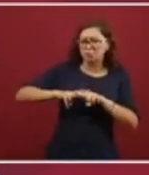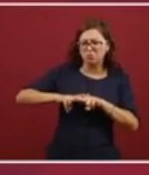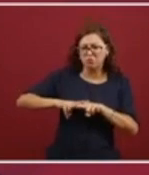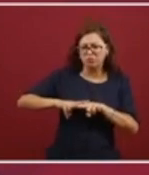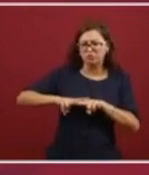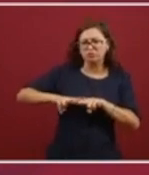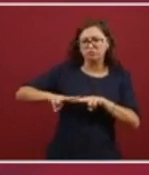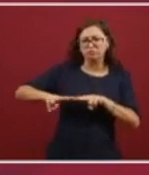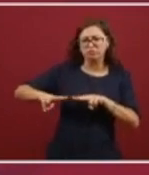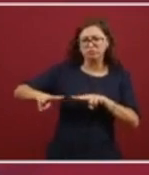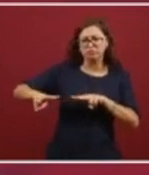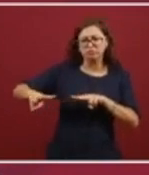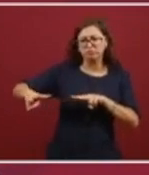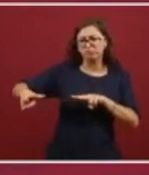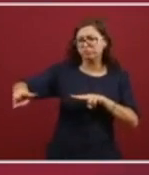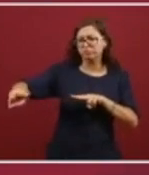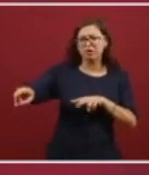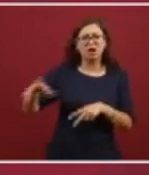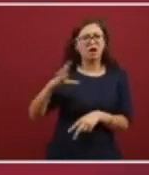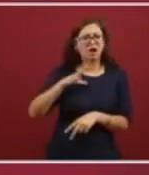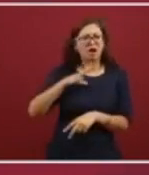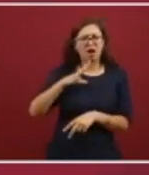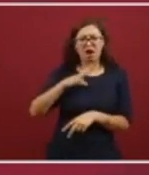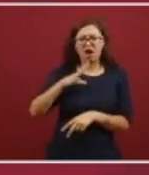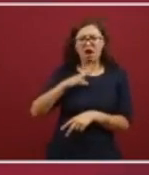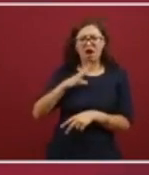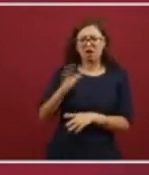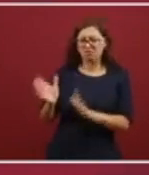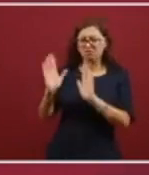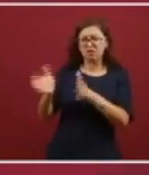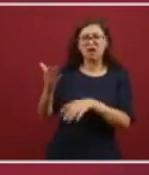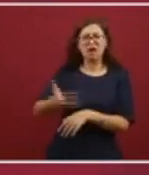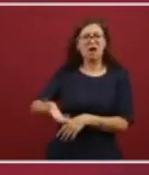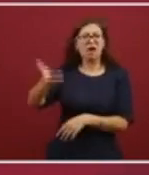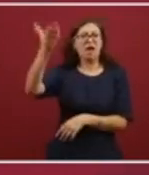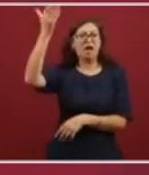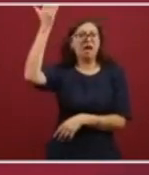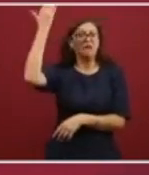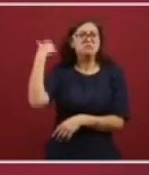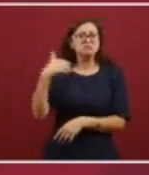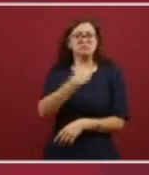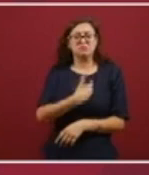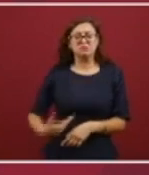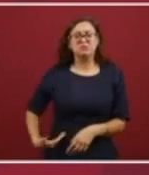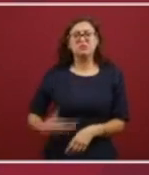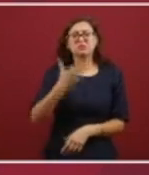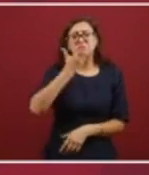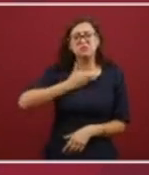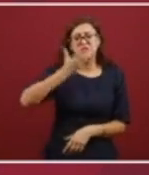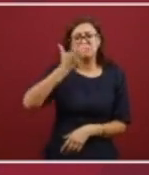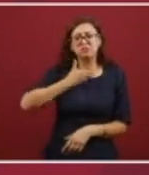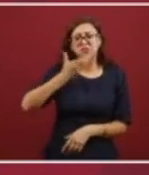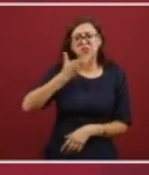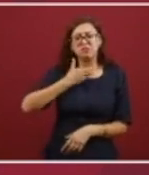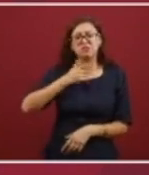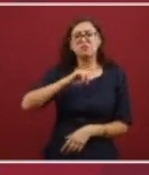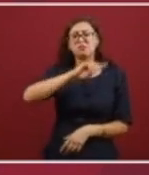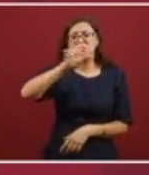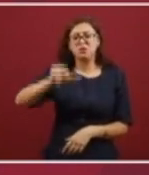México el general Lázaro Cárdenas y se concluyó cuando fue presidente de